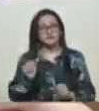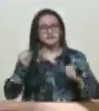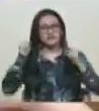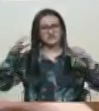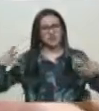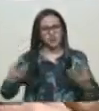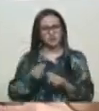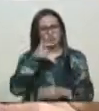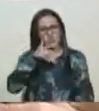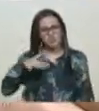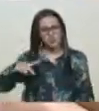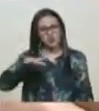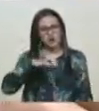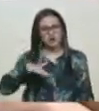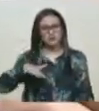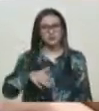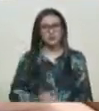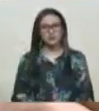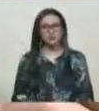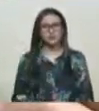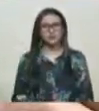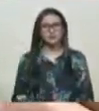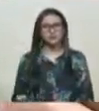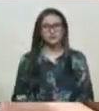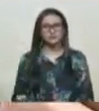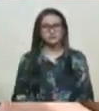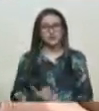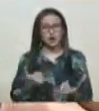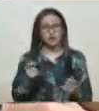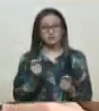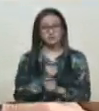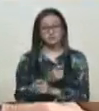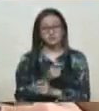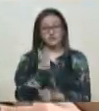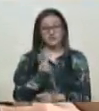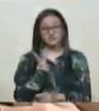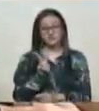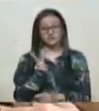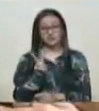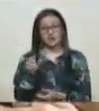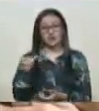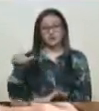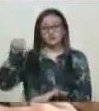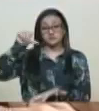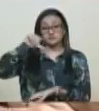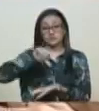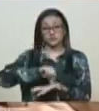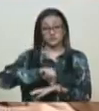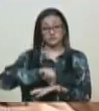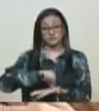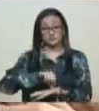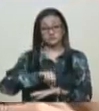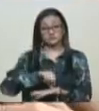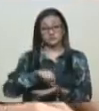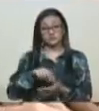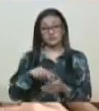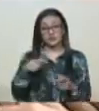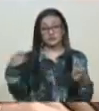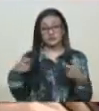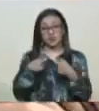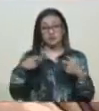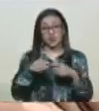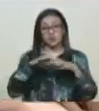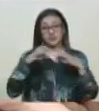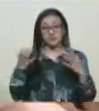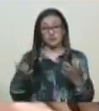junto a un pueblo. Mira, están convirtiendo a Venezuela otra vez en el epicentro de una gran batalla mundial, la batalla mundial de un mundo